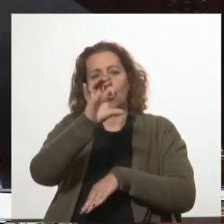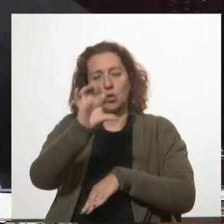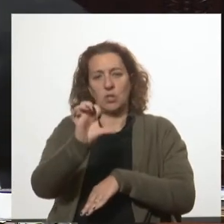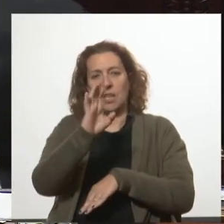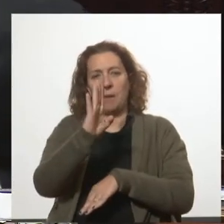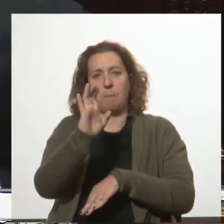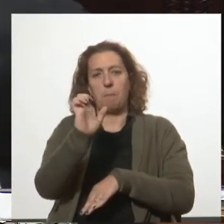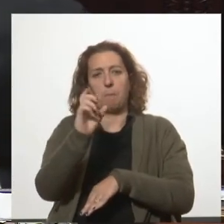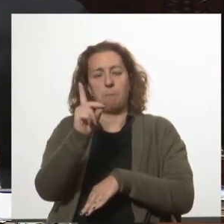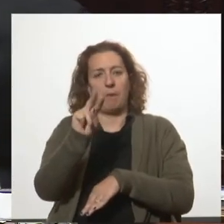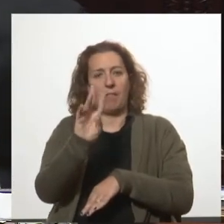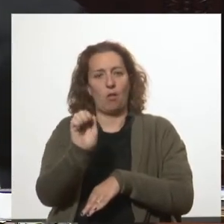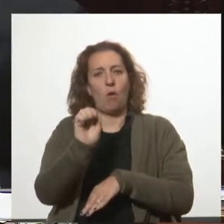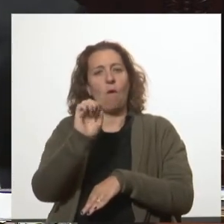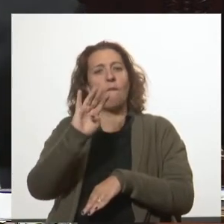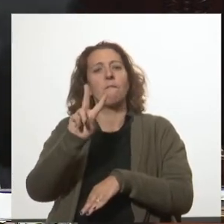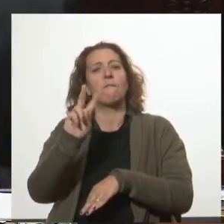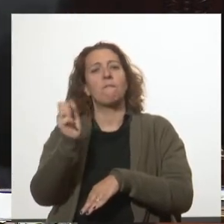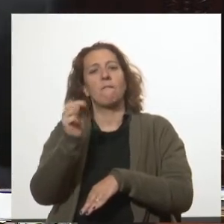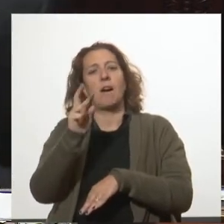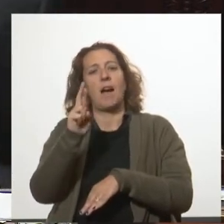esto fue en el año